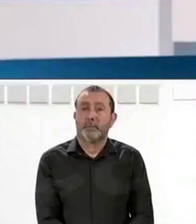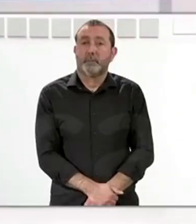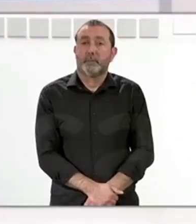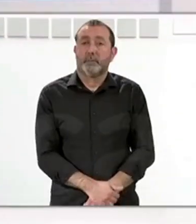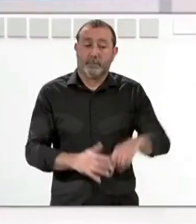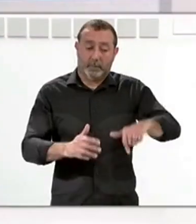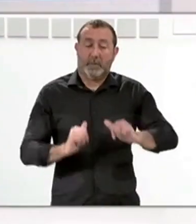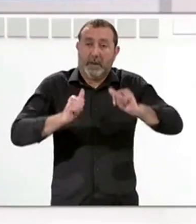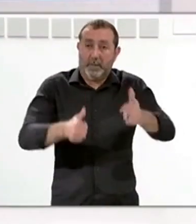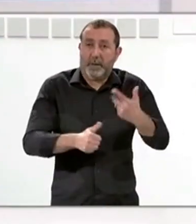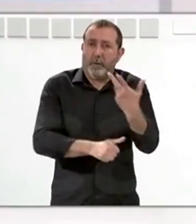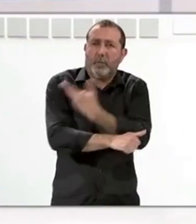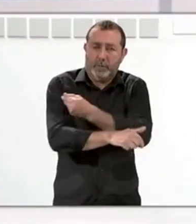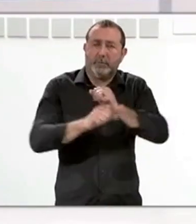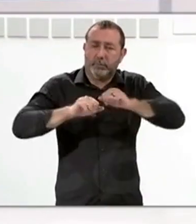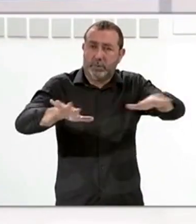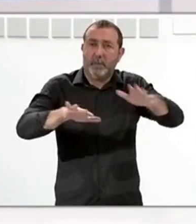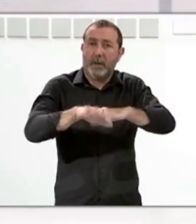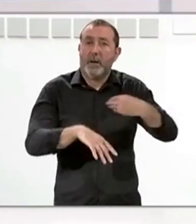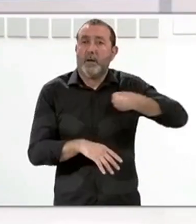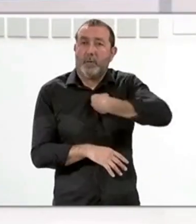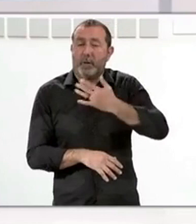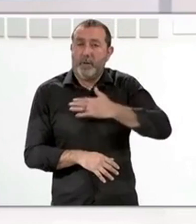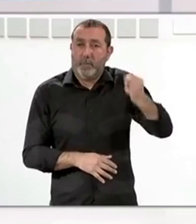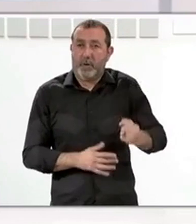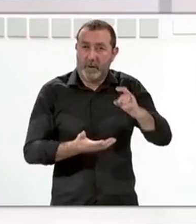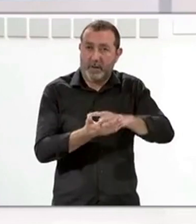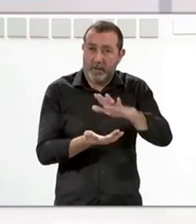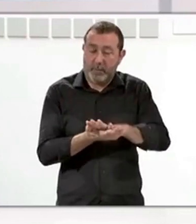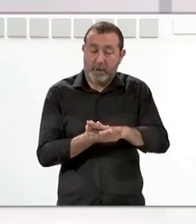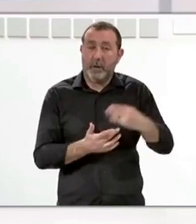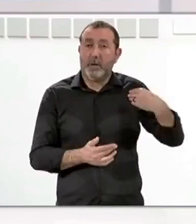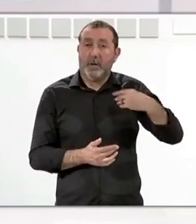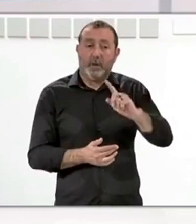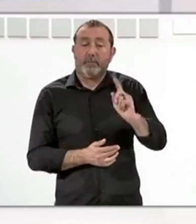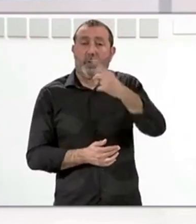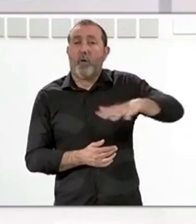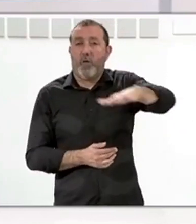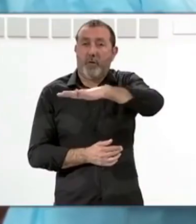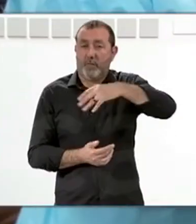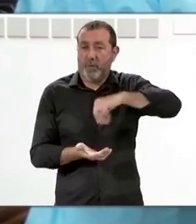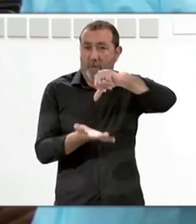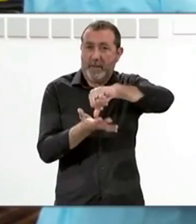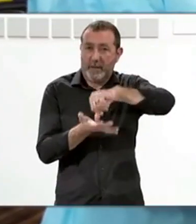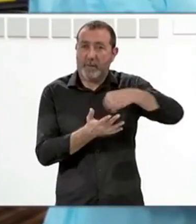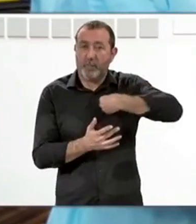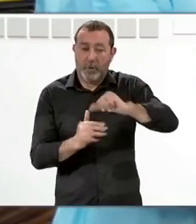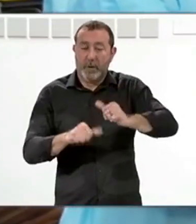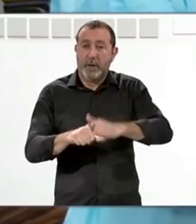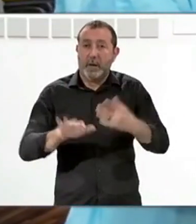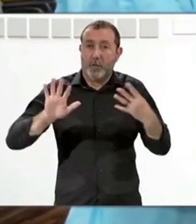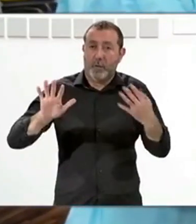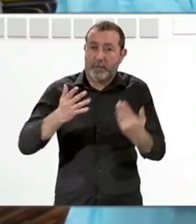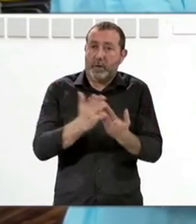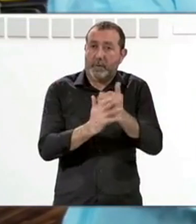Hoy comienza la vacunación masiva de los policías locales de Málaga. La jefatura es el lugar en el que desde las 9 de la mañana se está administrando a